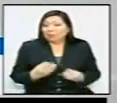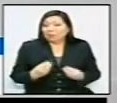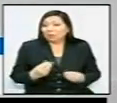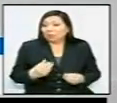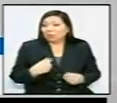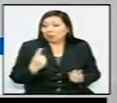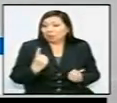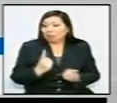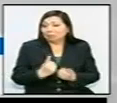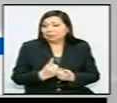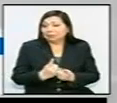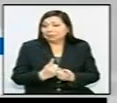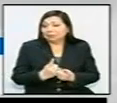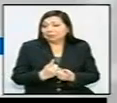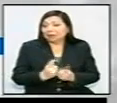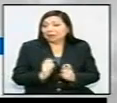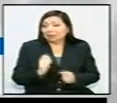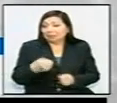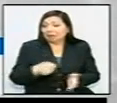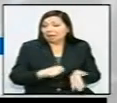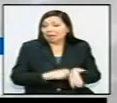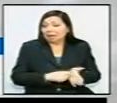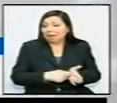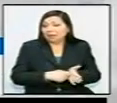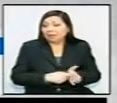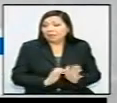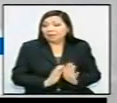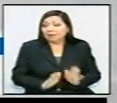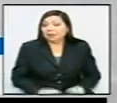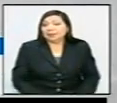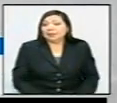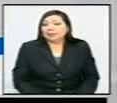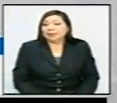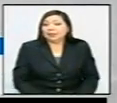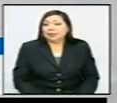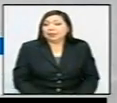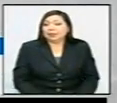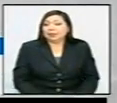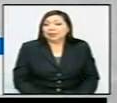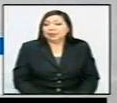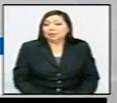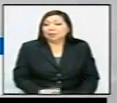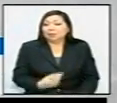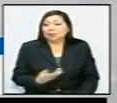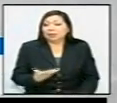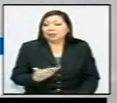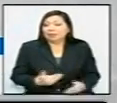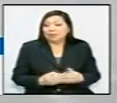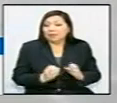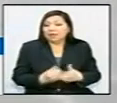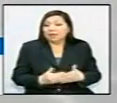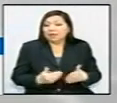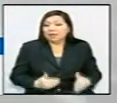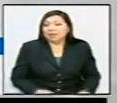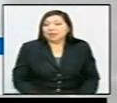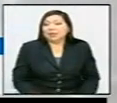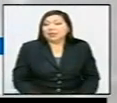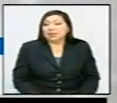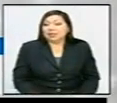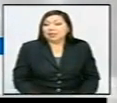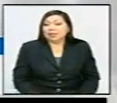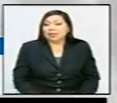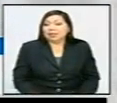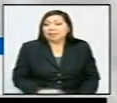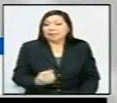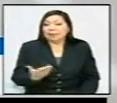vez si me perdí la llave al representante de la empresa, ¿no? Me presenté, como dije anteriormente, me